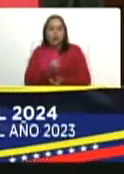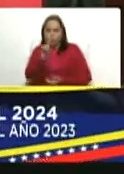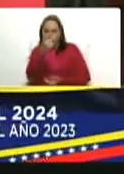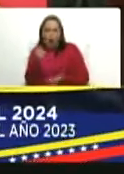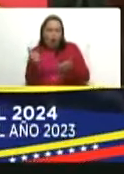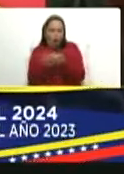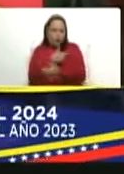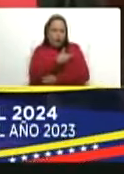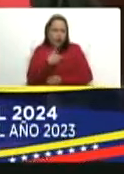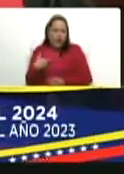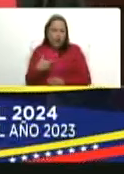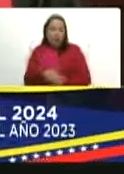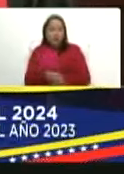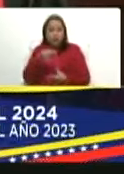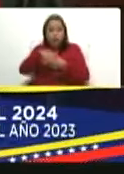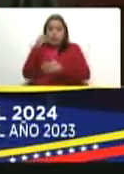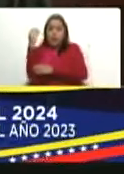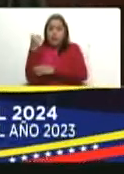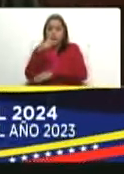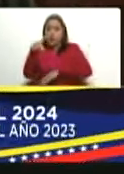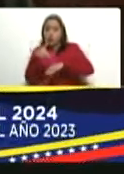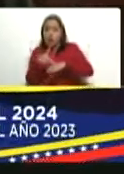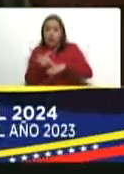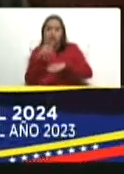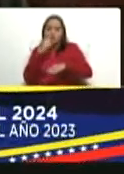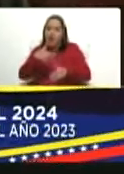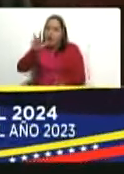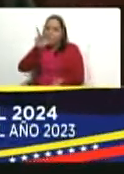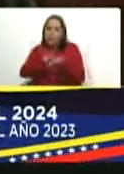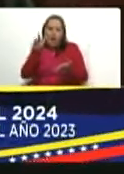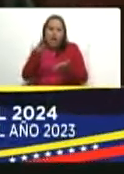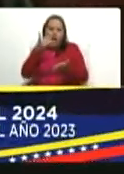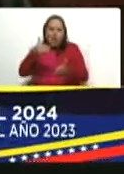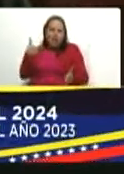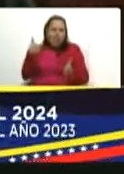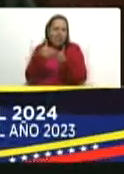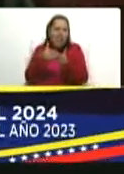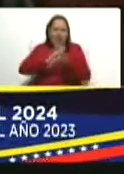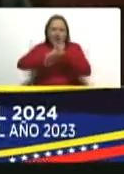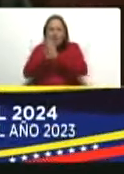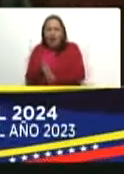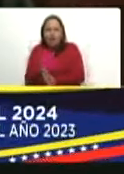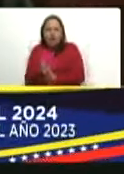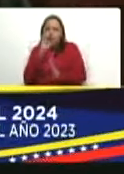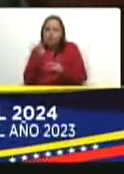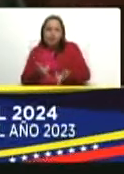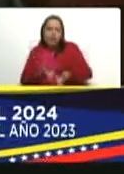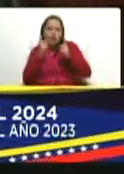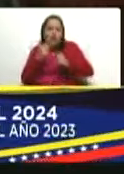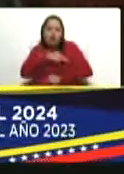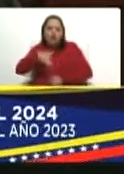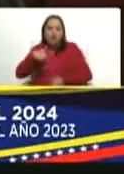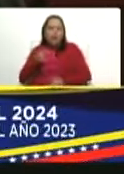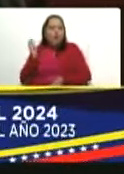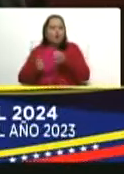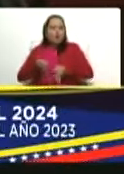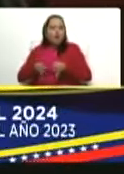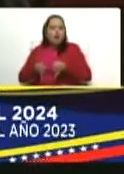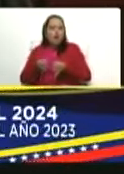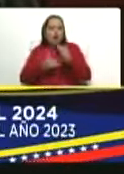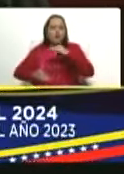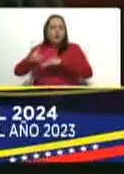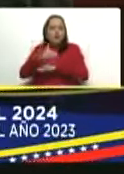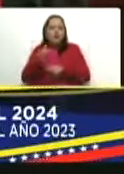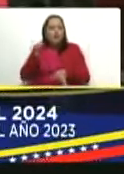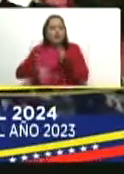golpe de Estado parlamentario que fue invalidado, frenado, anulado, inhabilitado por nuestro Tribunal Supremo de